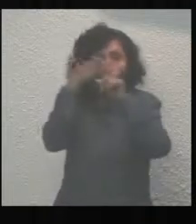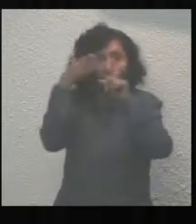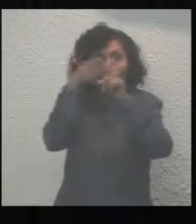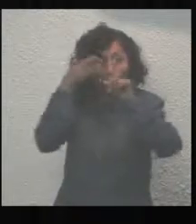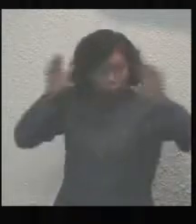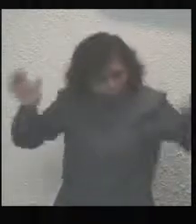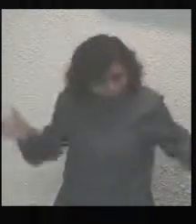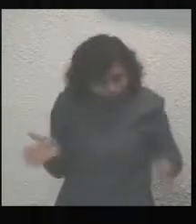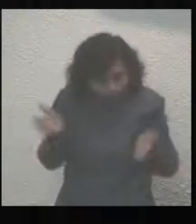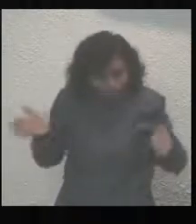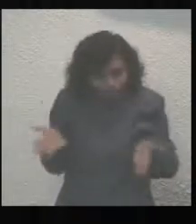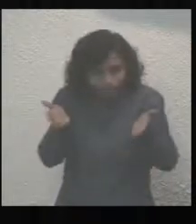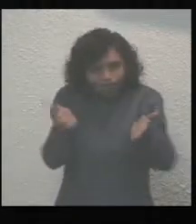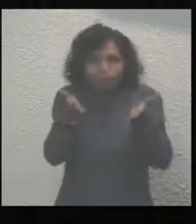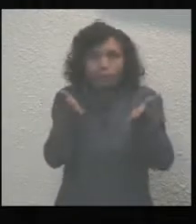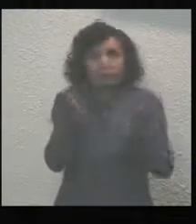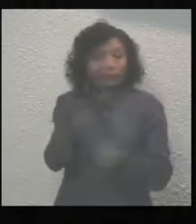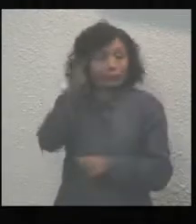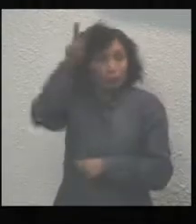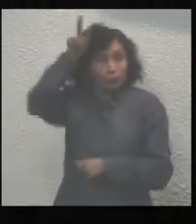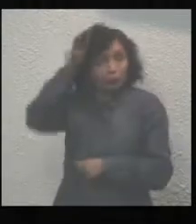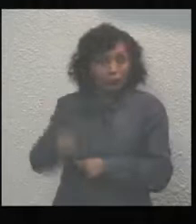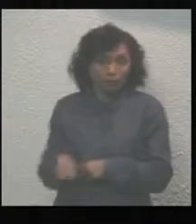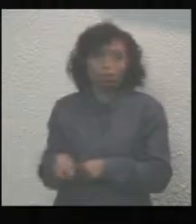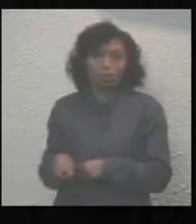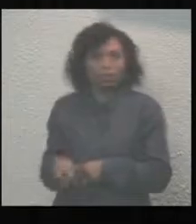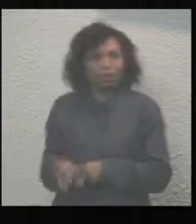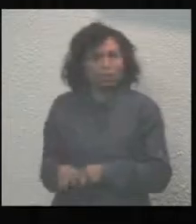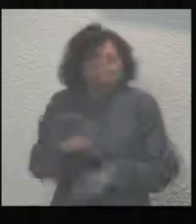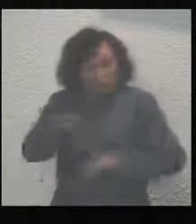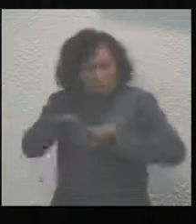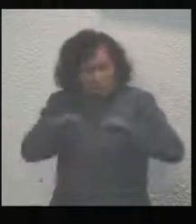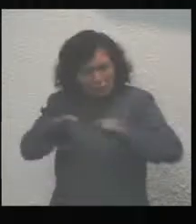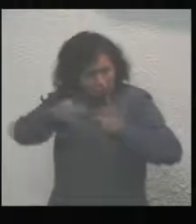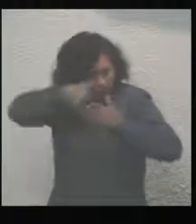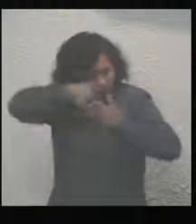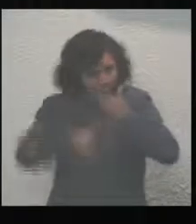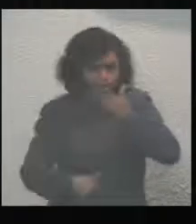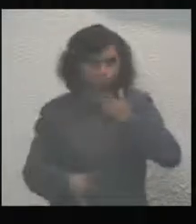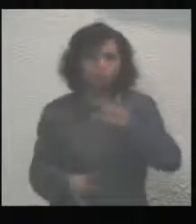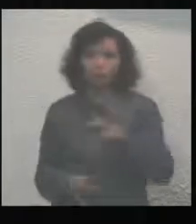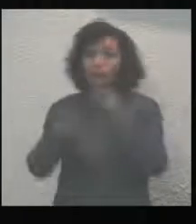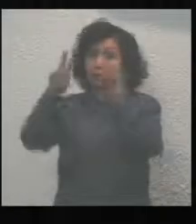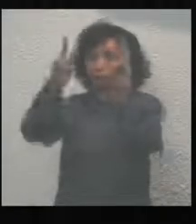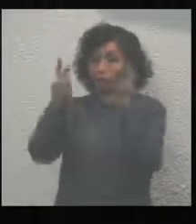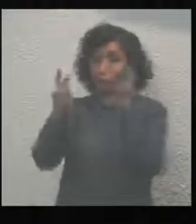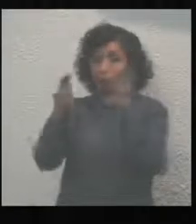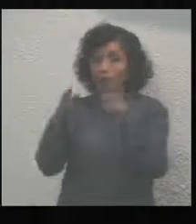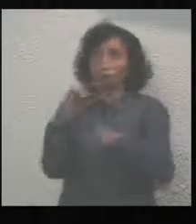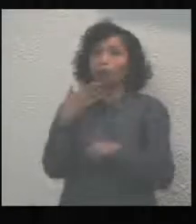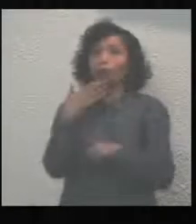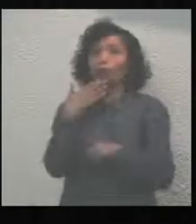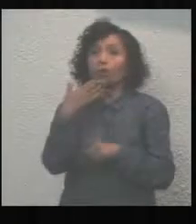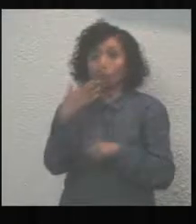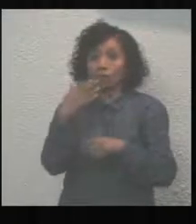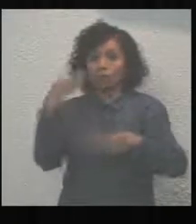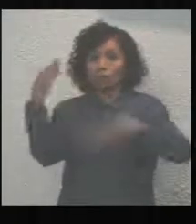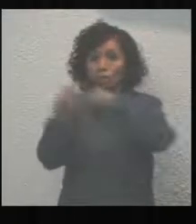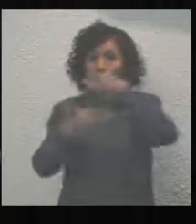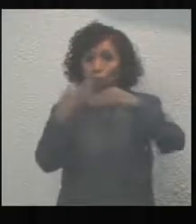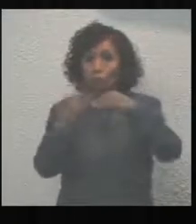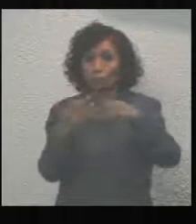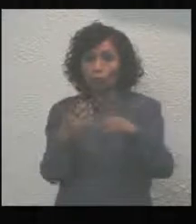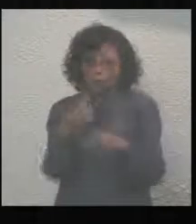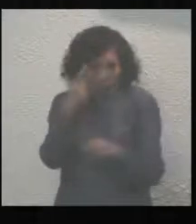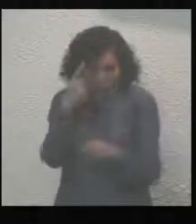que se resuelva es en serio ir en serio y a fondo la frase por el bien de todos primero